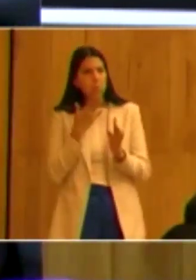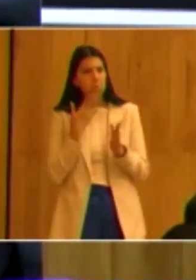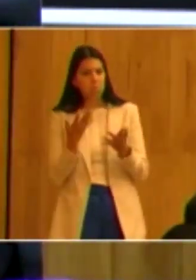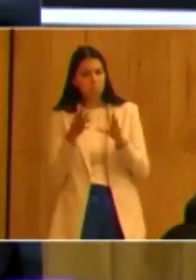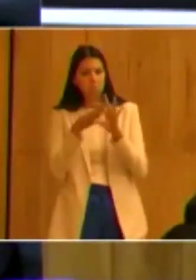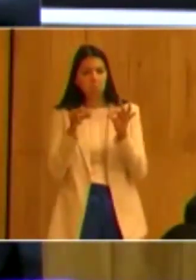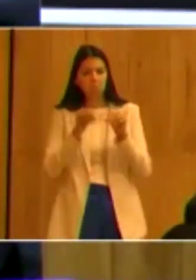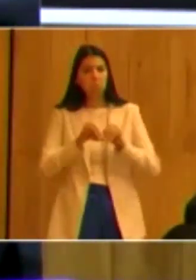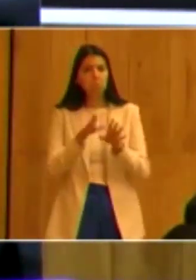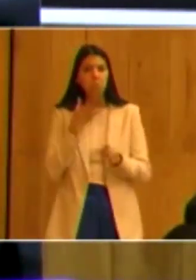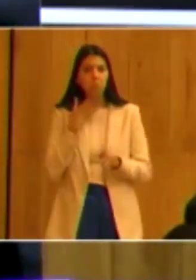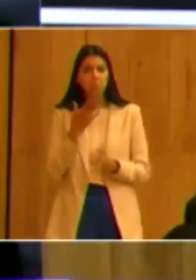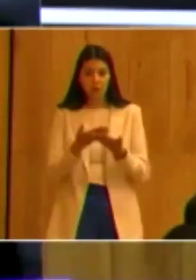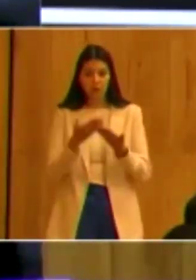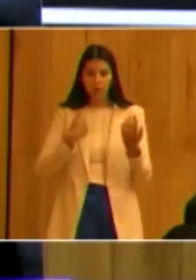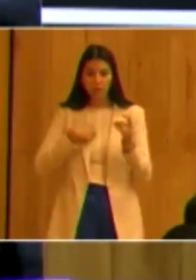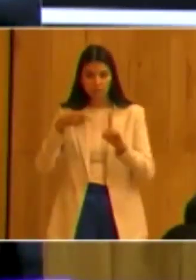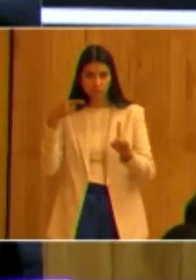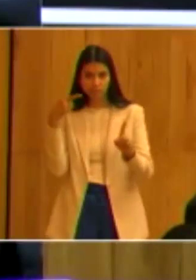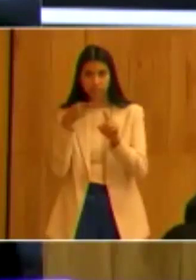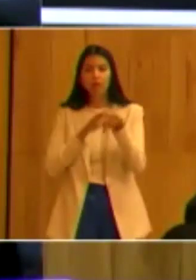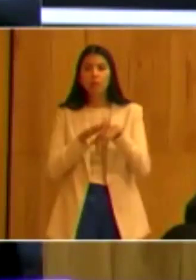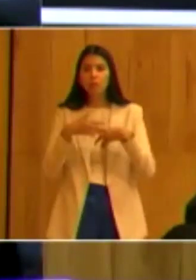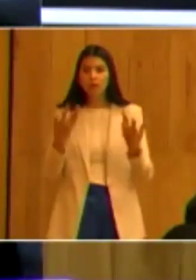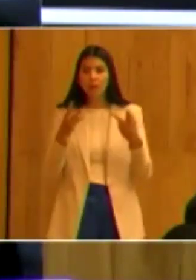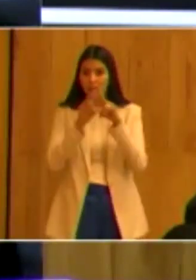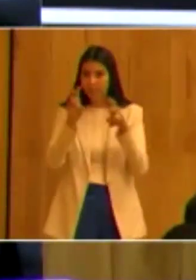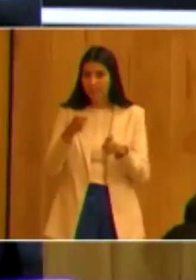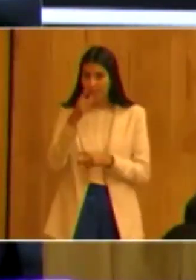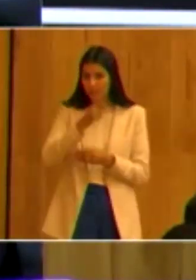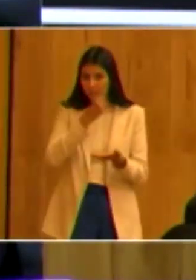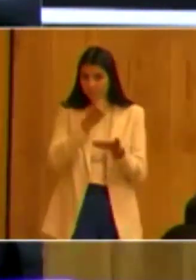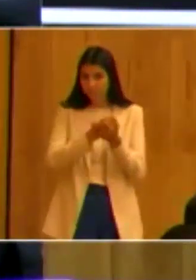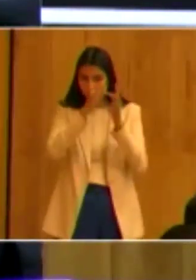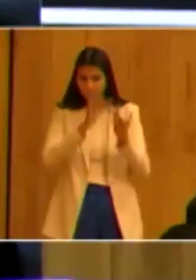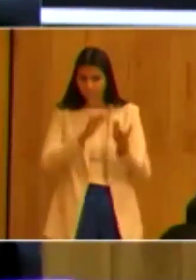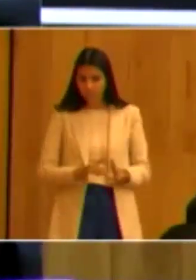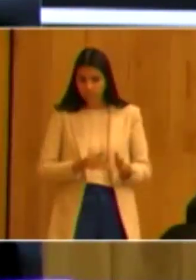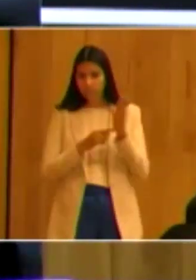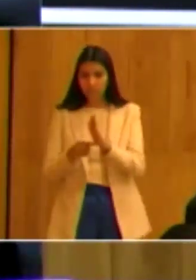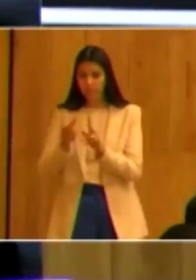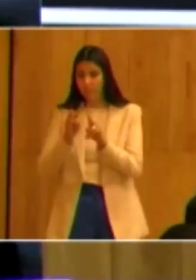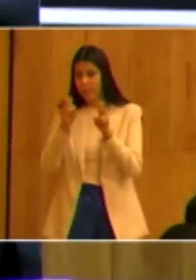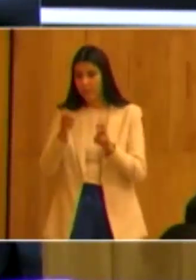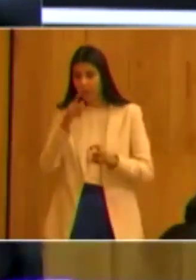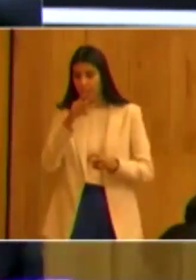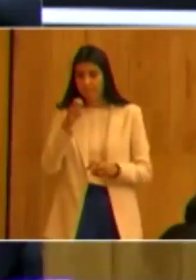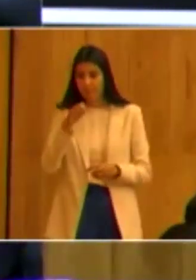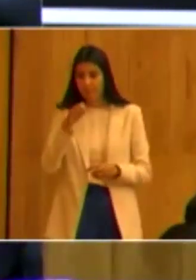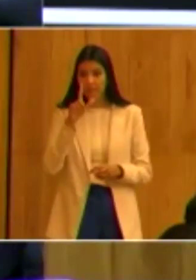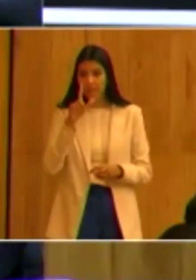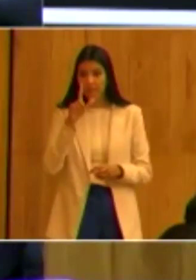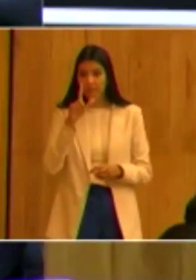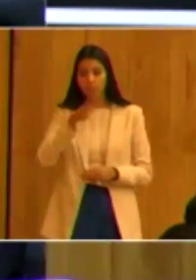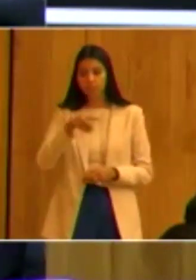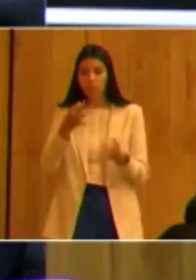amplia. Yo me voy a abocar exactamente al tema de una sentencia en materia penal. En realidad soy juez en